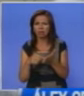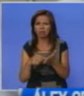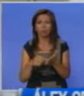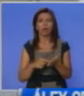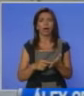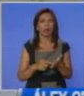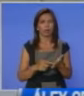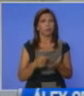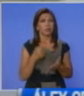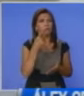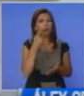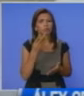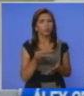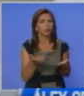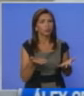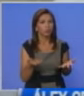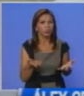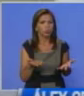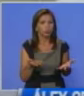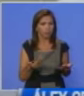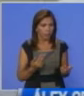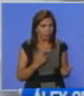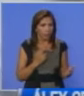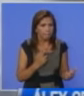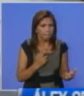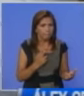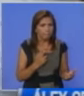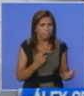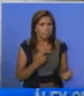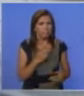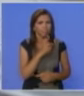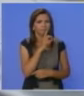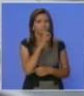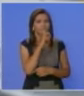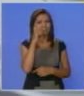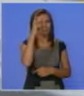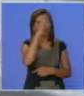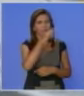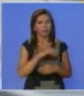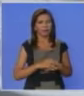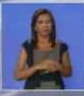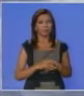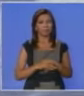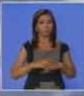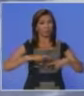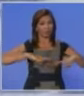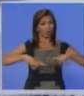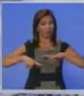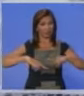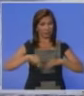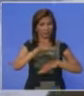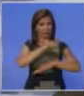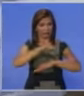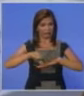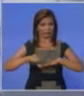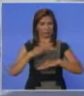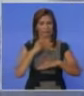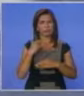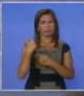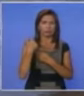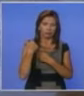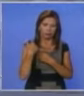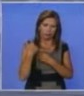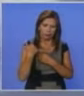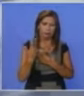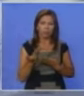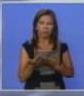preguntó, ¿y mi esposo dónde está? Entonces no le pude responder. El doctor Alex Cruz, jefe de cirugía, quien estuvo al mando del tratamiento durante su estancia